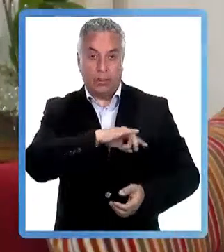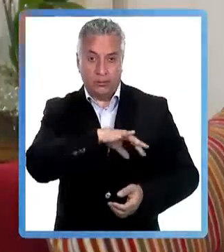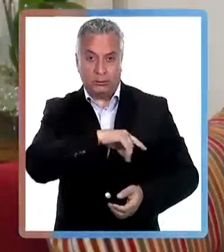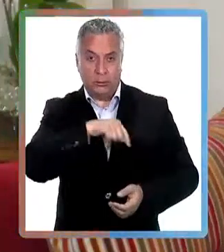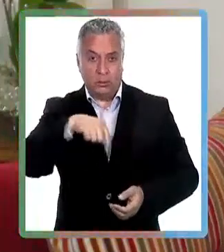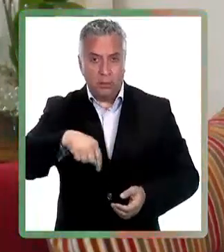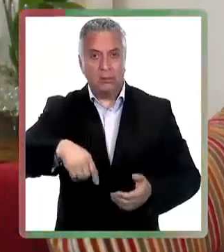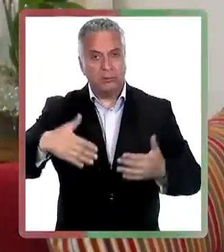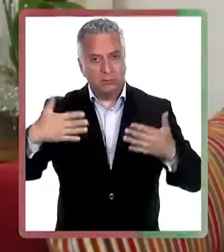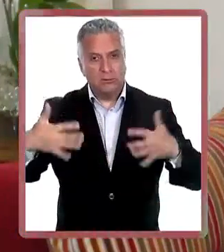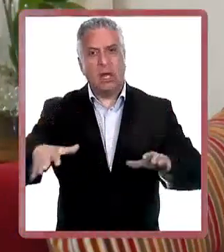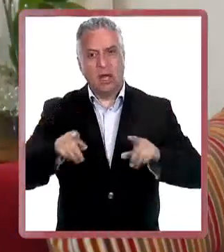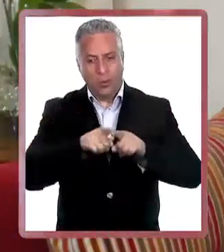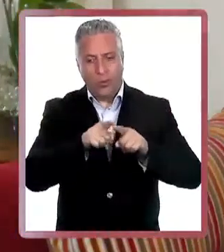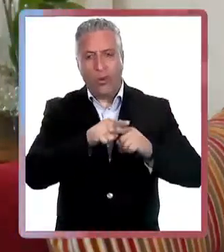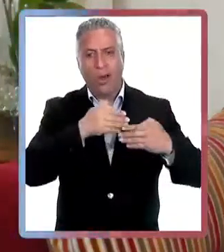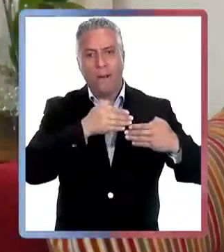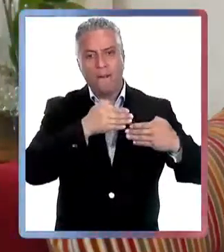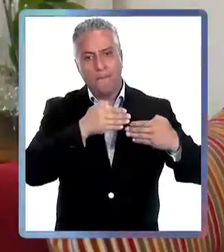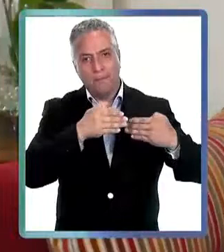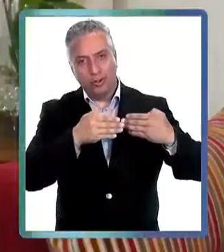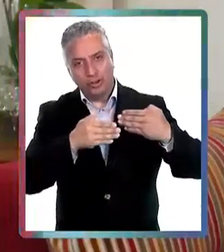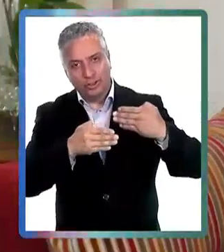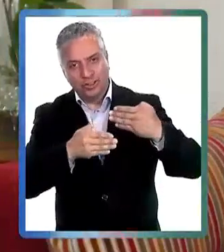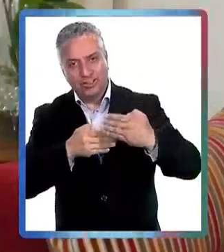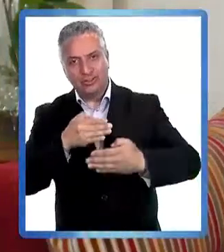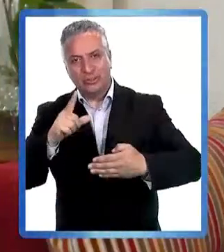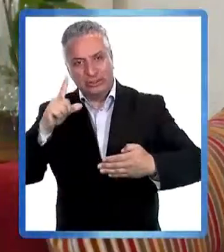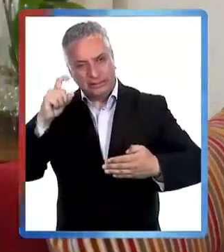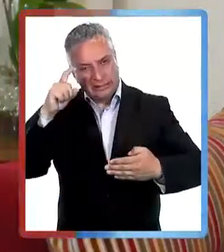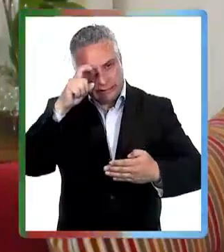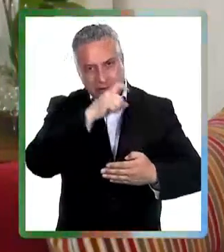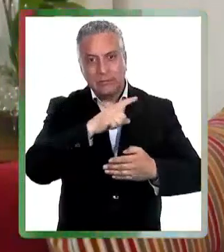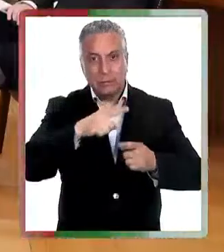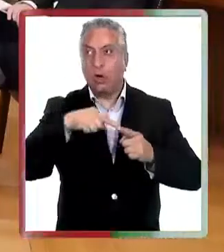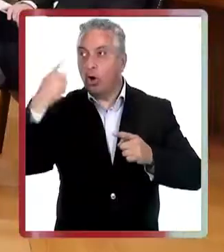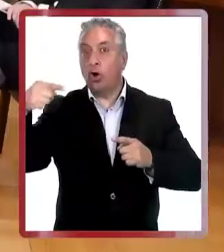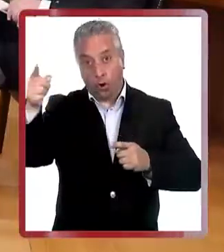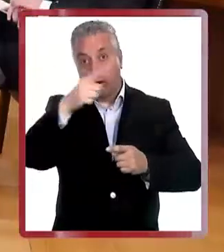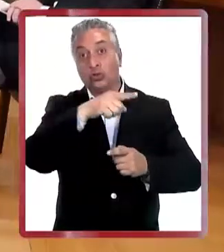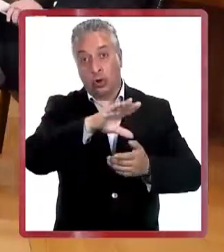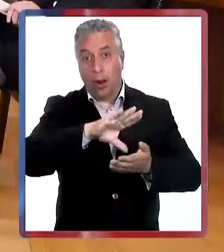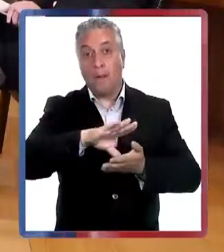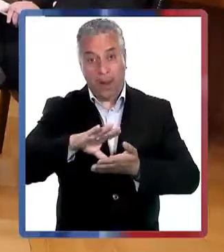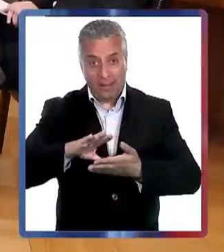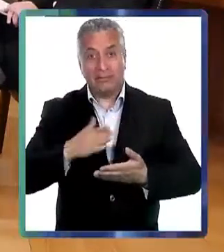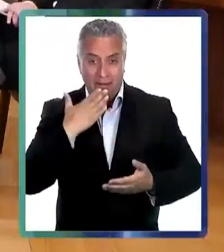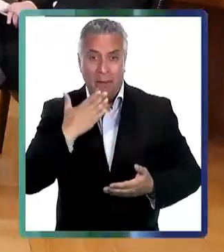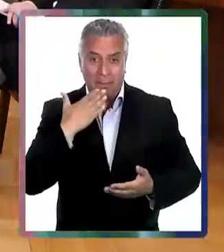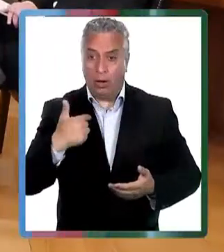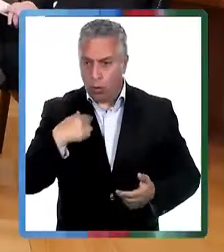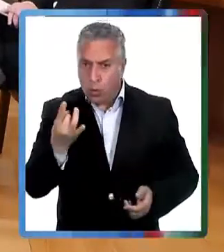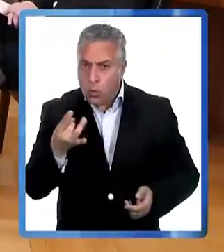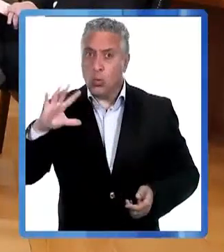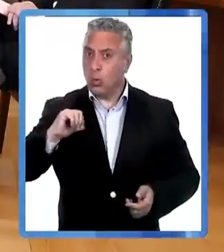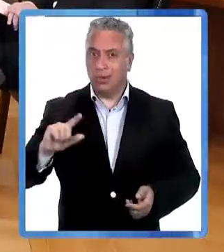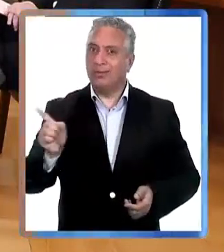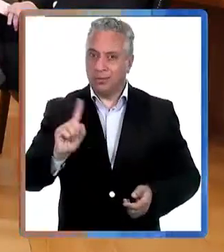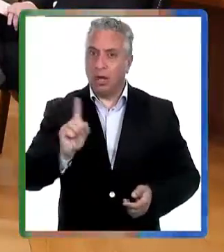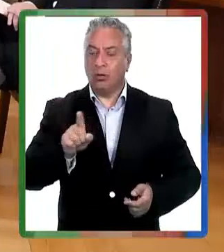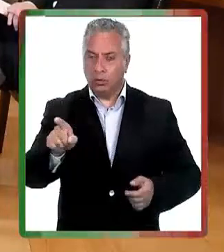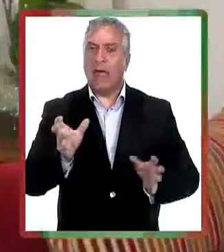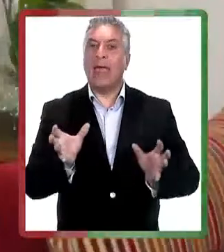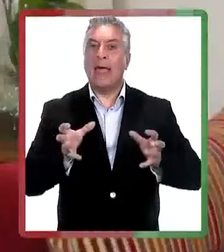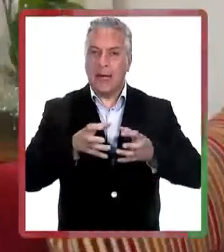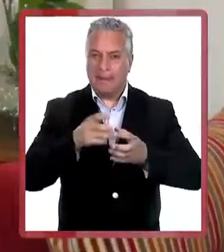país ha vivido un proceso muy complejo que les ha tocado a otros países también, no somos los únicos, pero